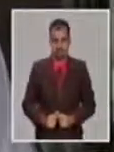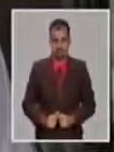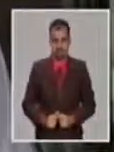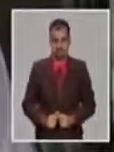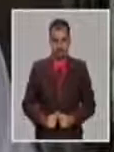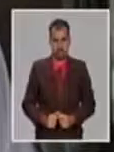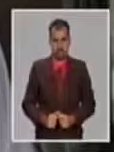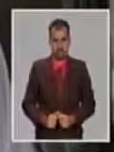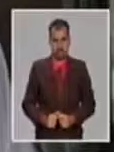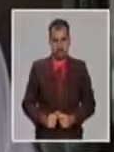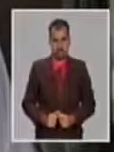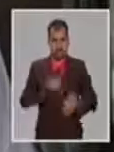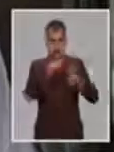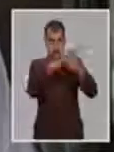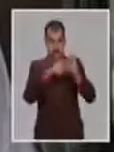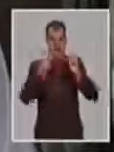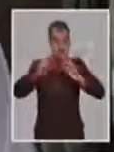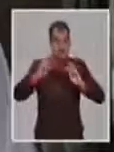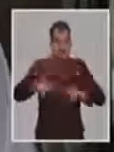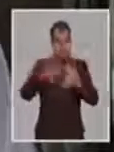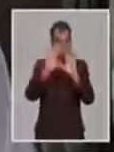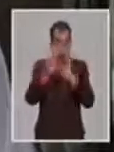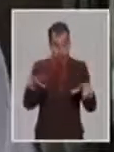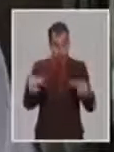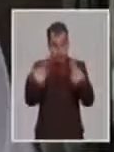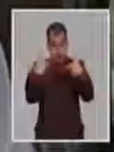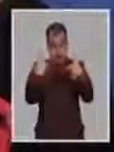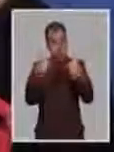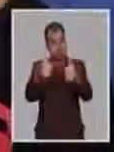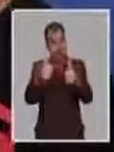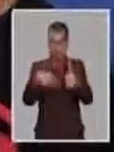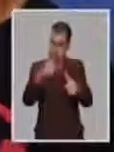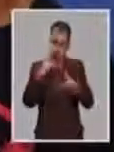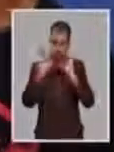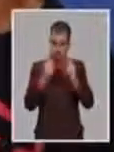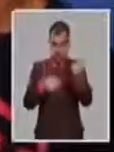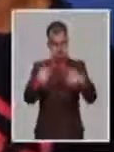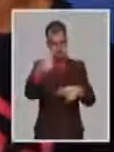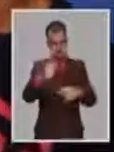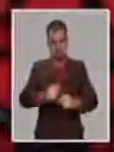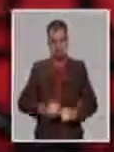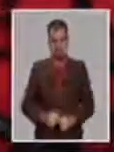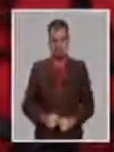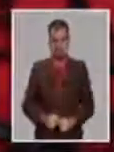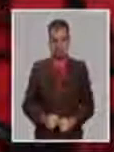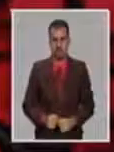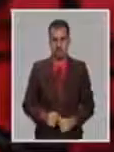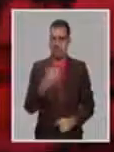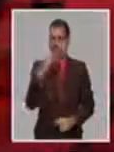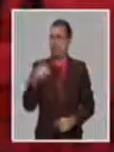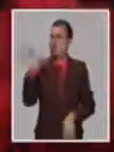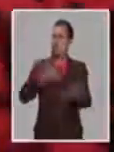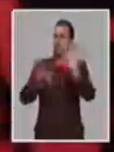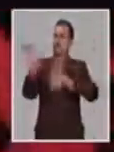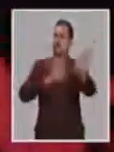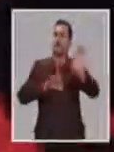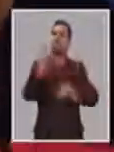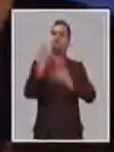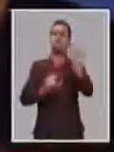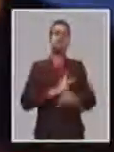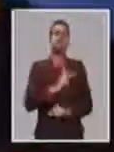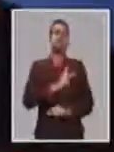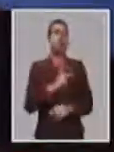adherencia al protocolo de investigación y al cumplimiento de las buenas prácticas clínicas. Los criterios de selección de los voluntarios